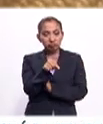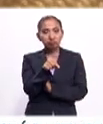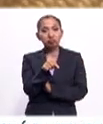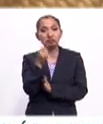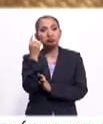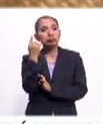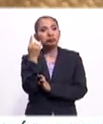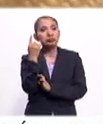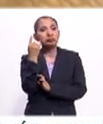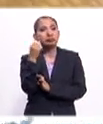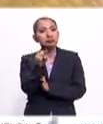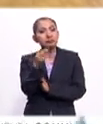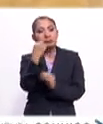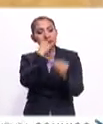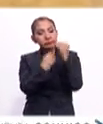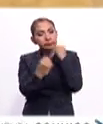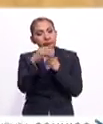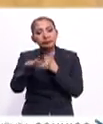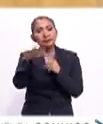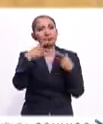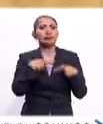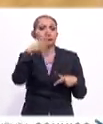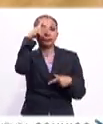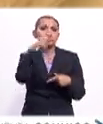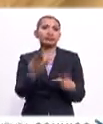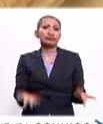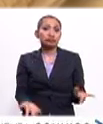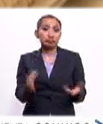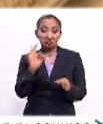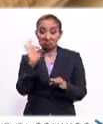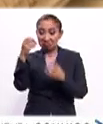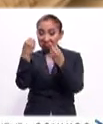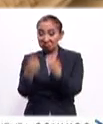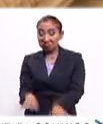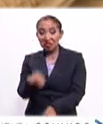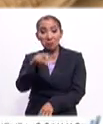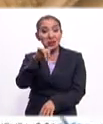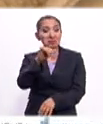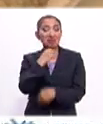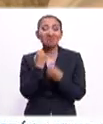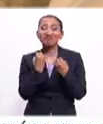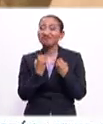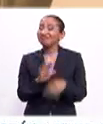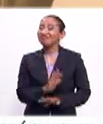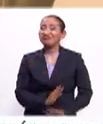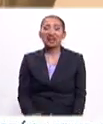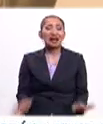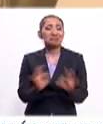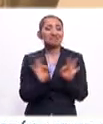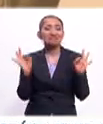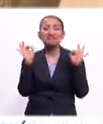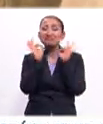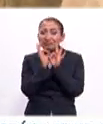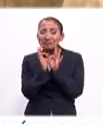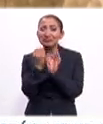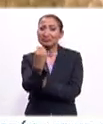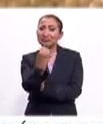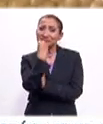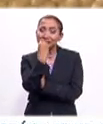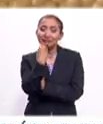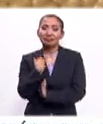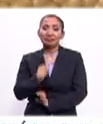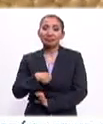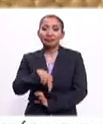importante para la alimentación de los mexicanos. Si se pierde la milpa, se habrá perdido una parte muy